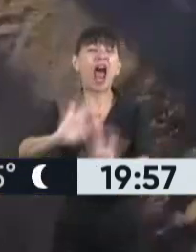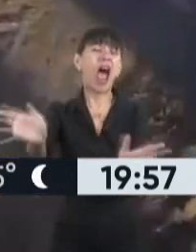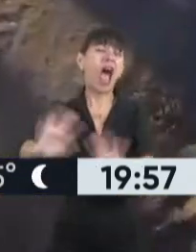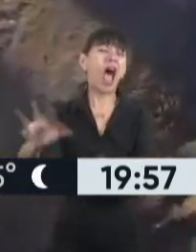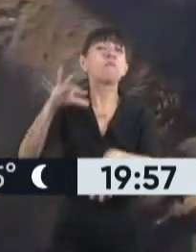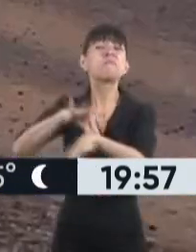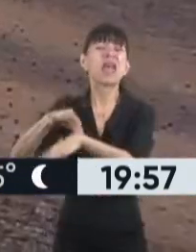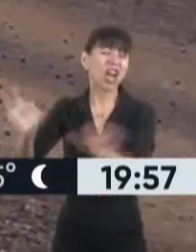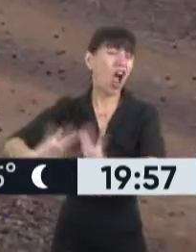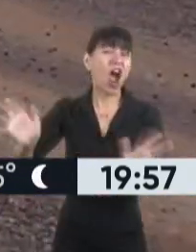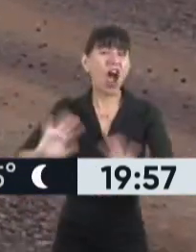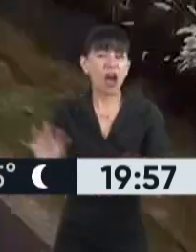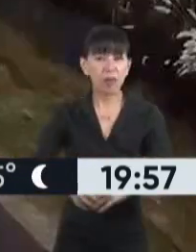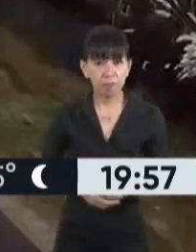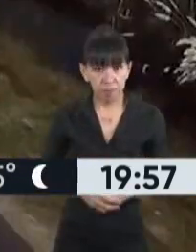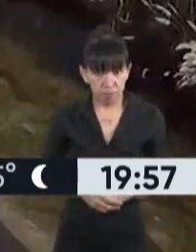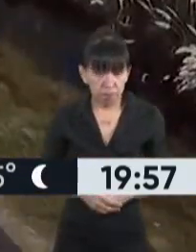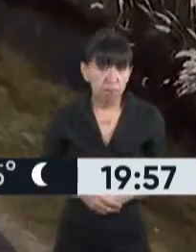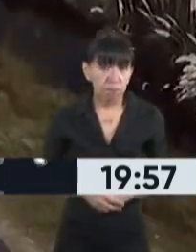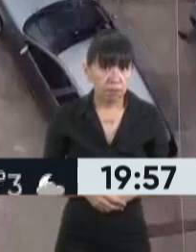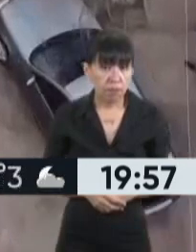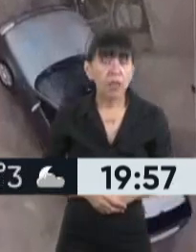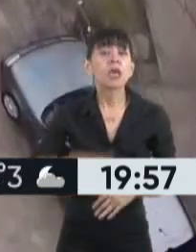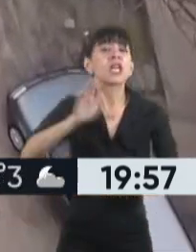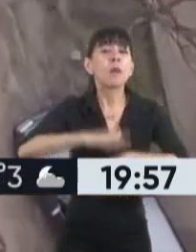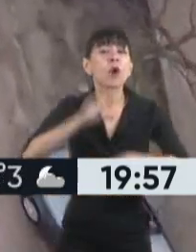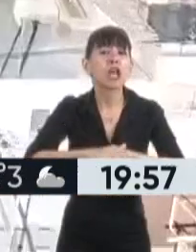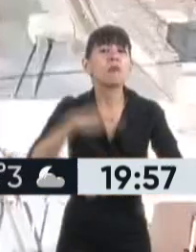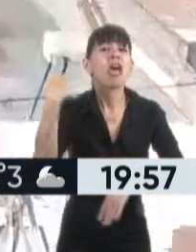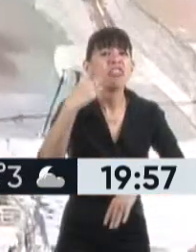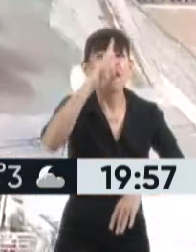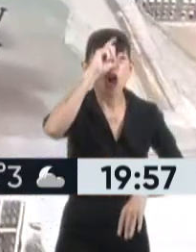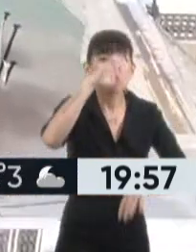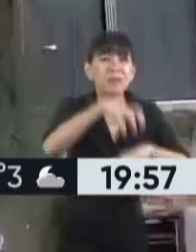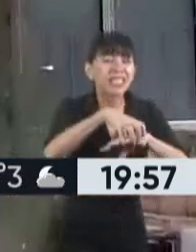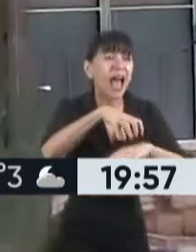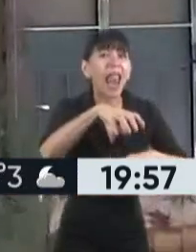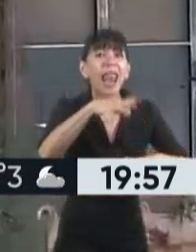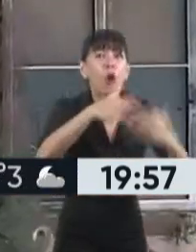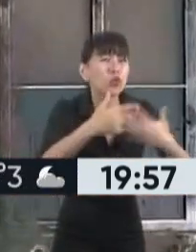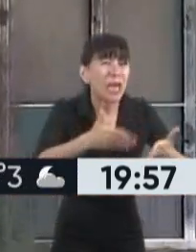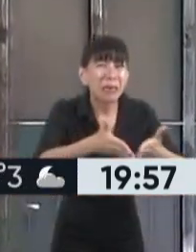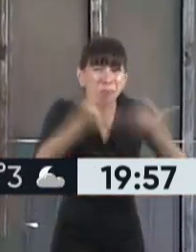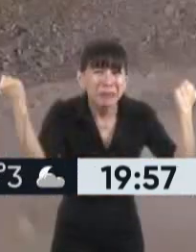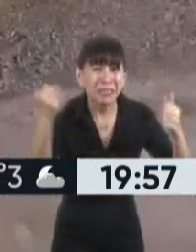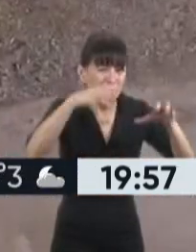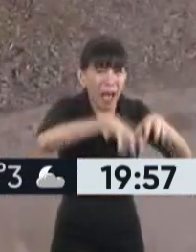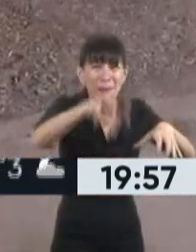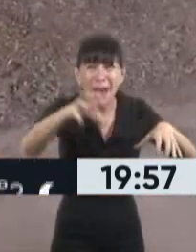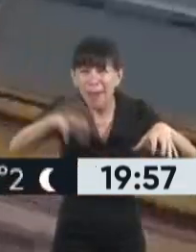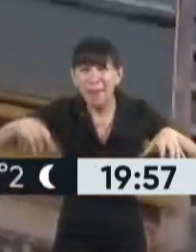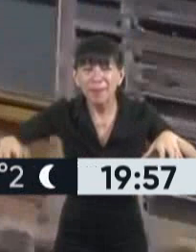Los que tuvimos que montar 30 y pico de hospitales modulares en tiempo récord, en medio de